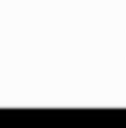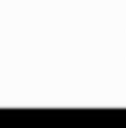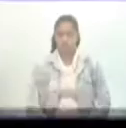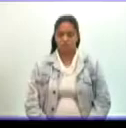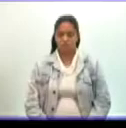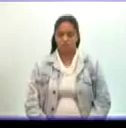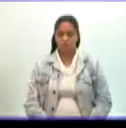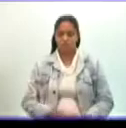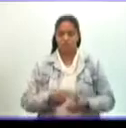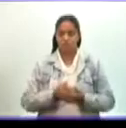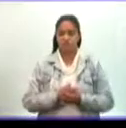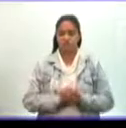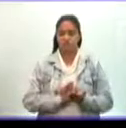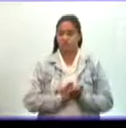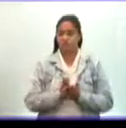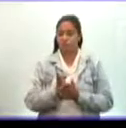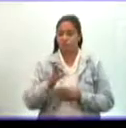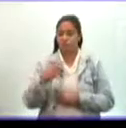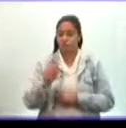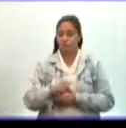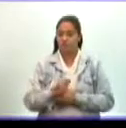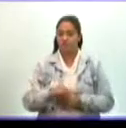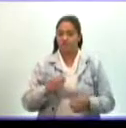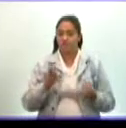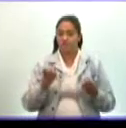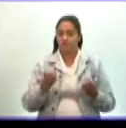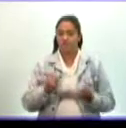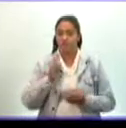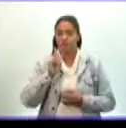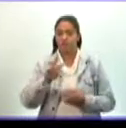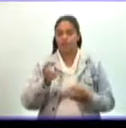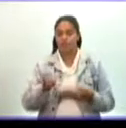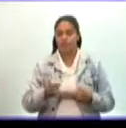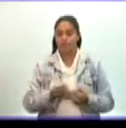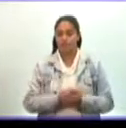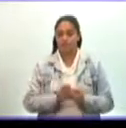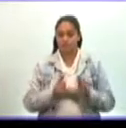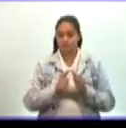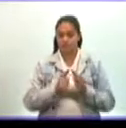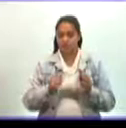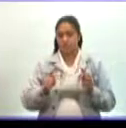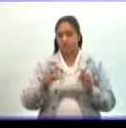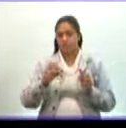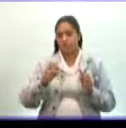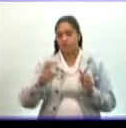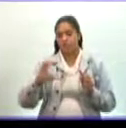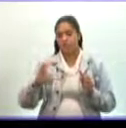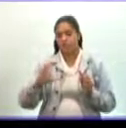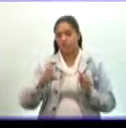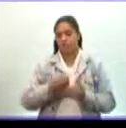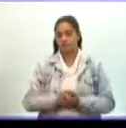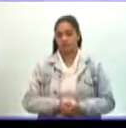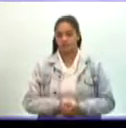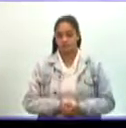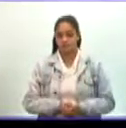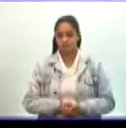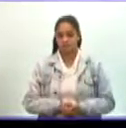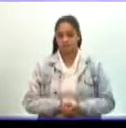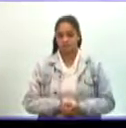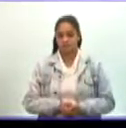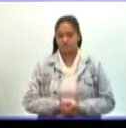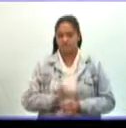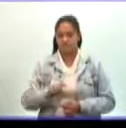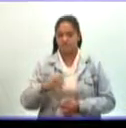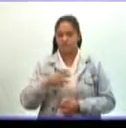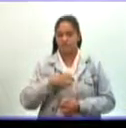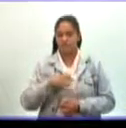Vamos a continuar calculando el valor del segmento OC. En este caso,